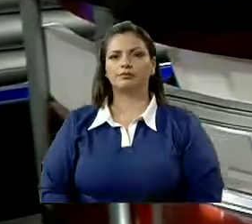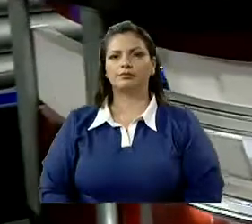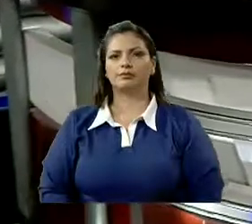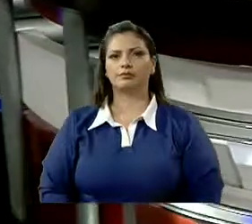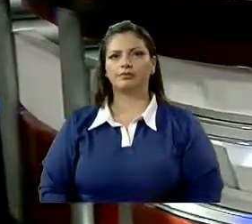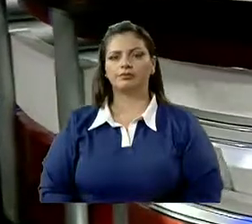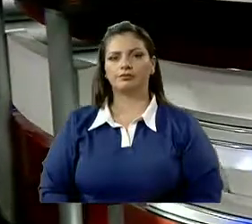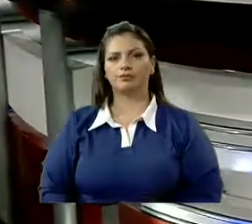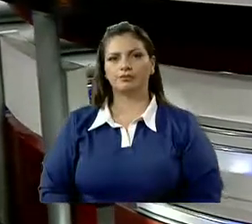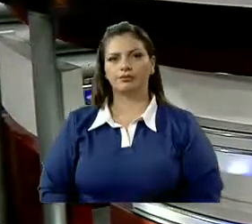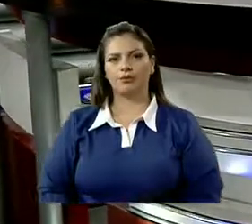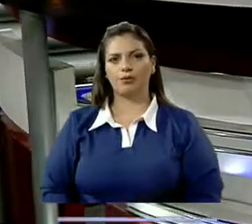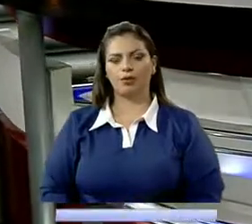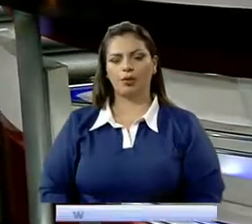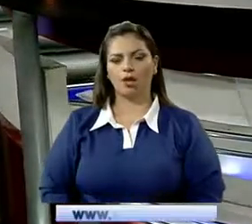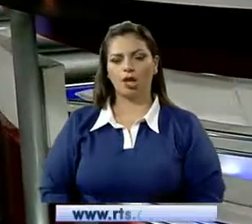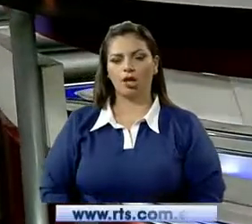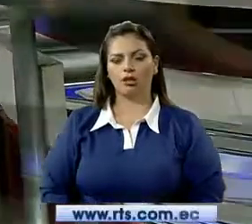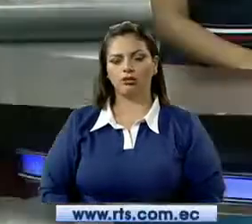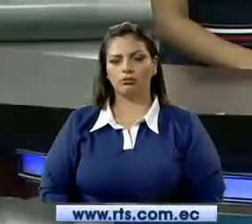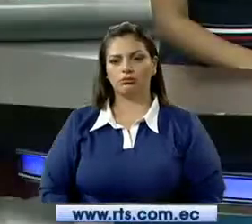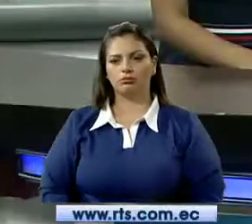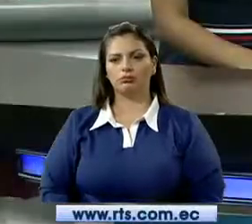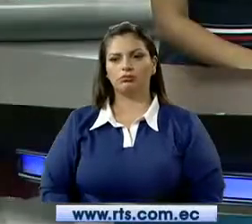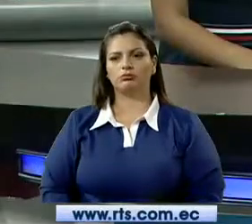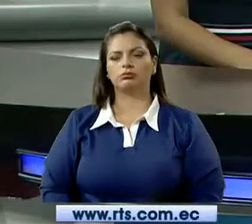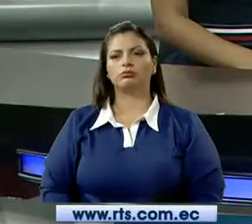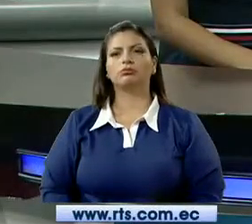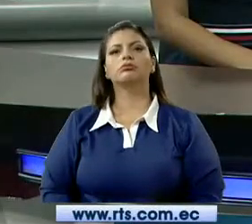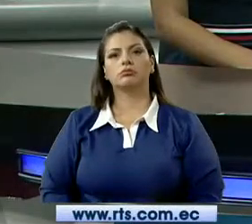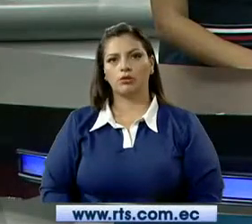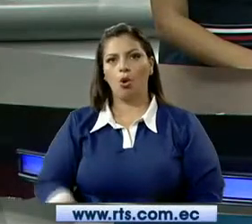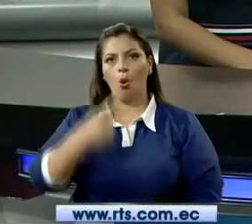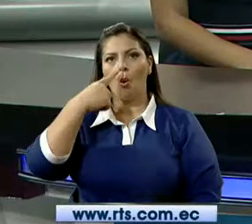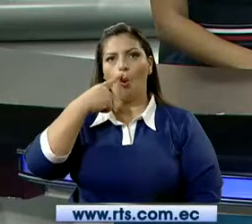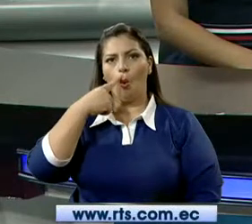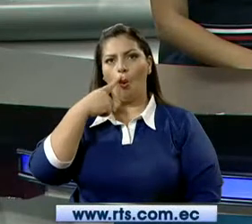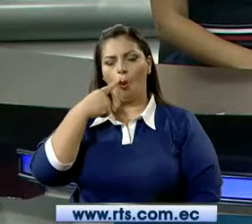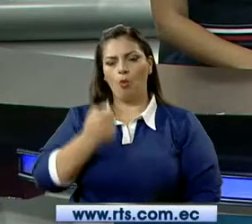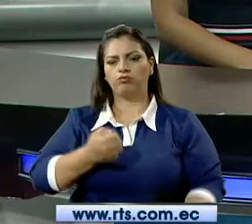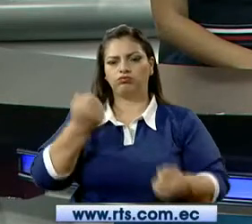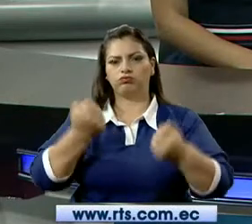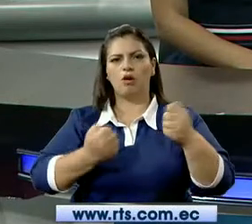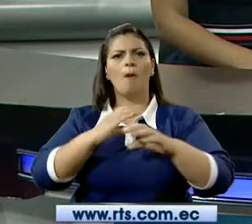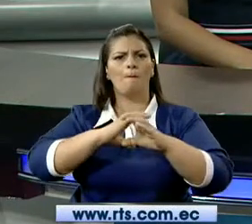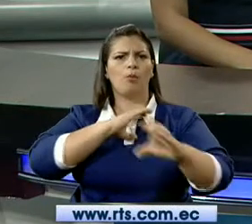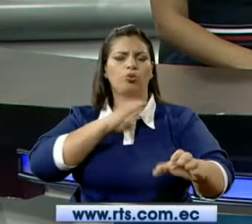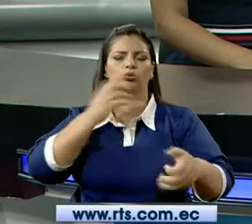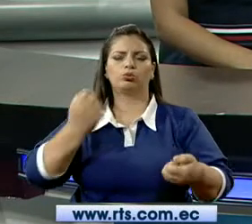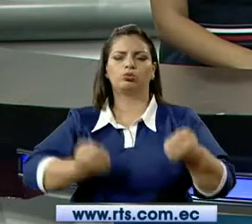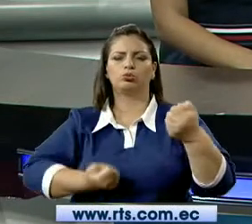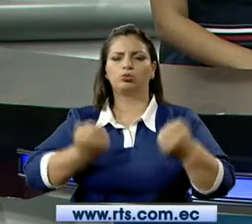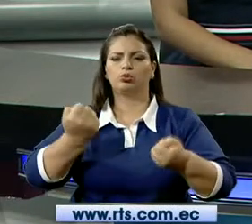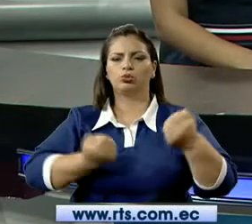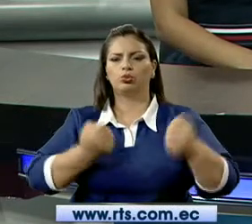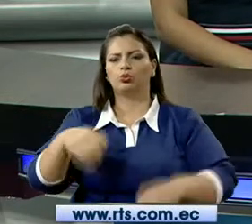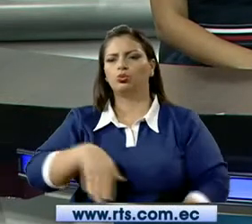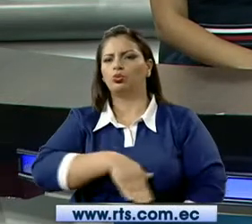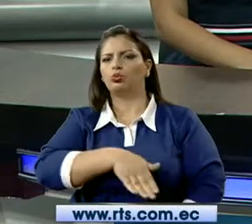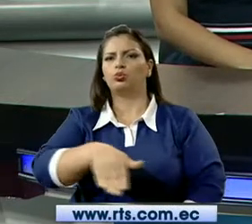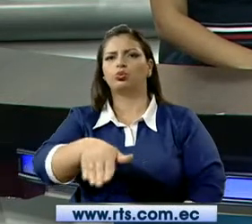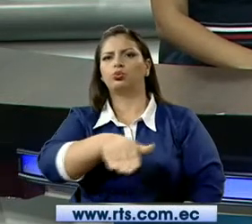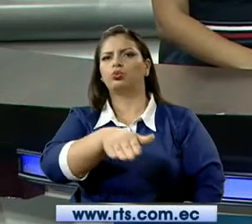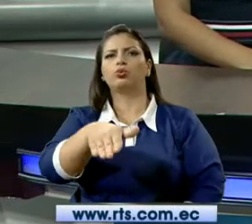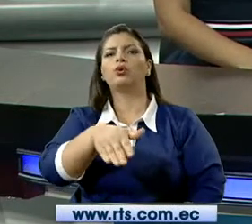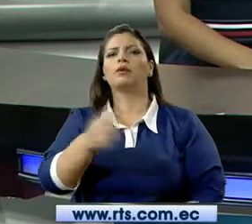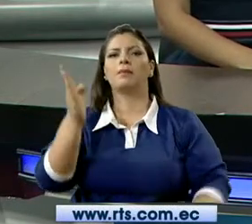El conductor de un bus de transporte urbano resultó herido por un supuesto delincuente que intentó robarle durante un recorrido en Babahoyo, provincia de Los